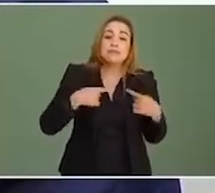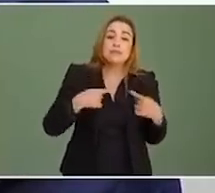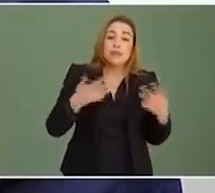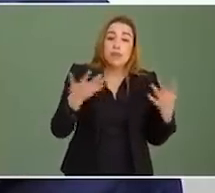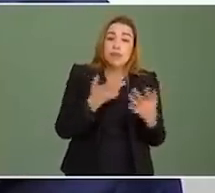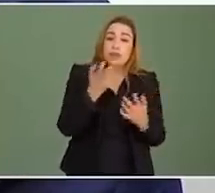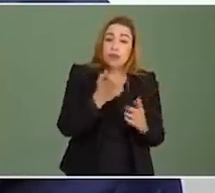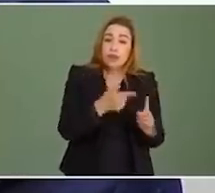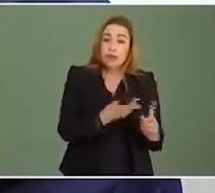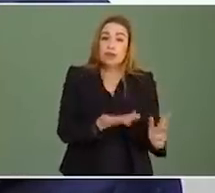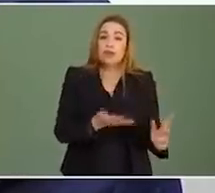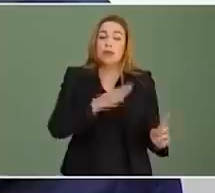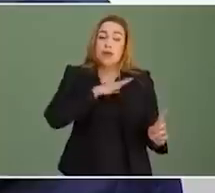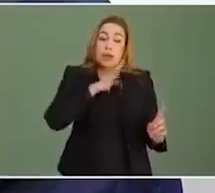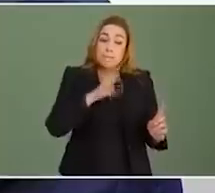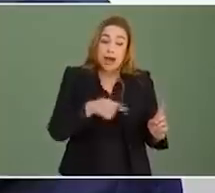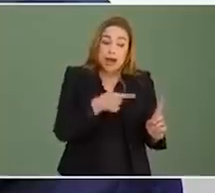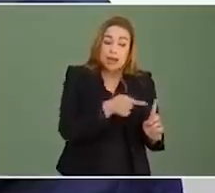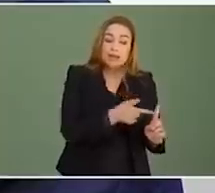la consulta